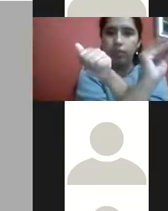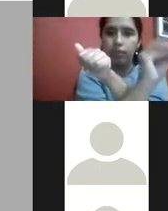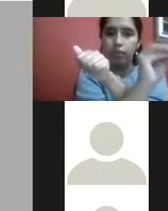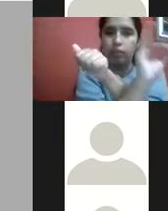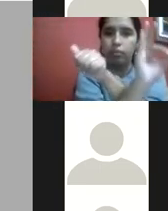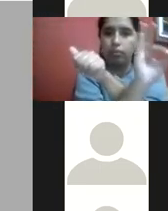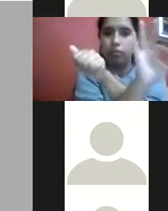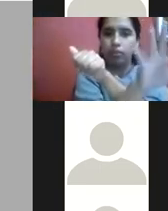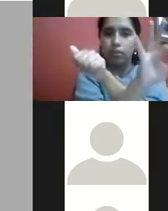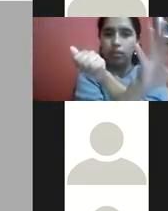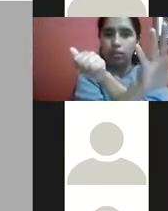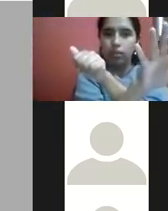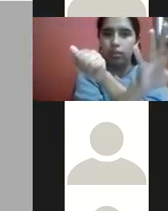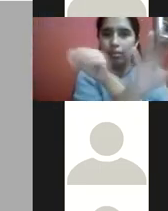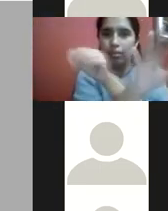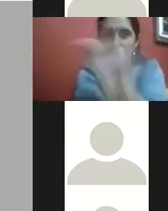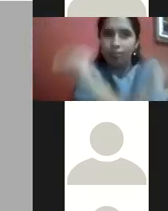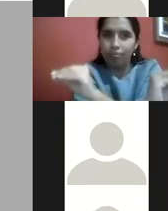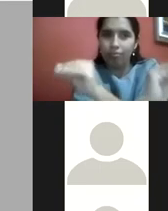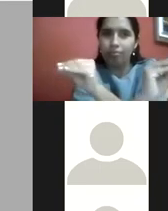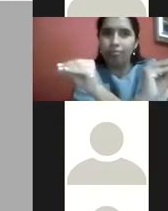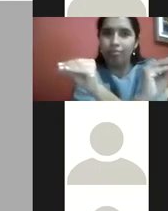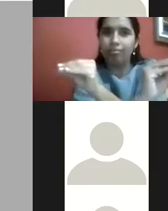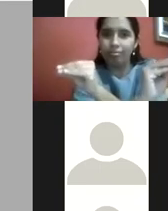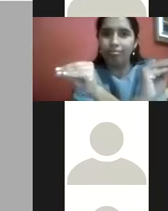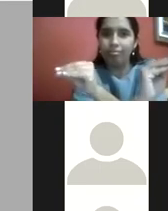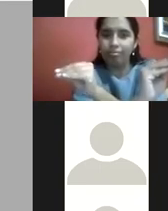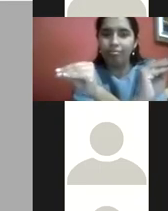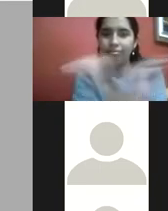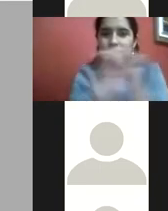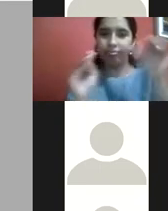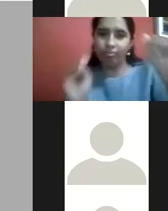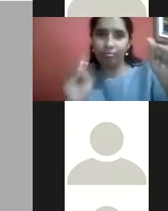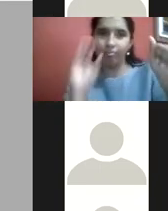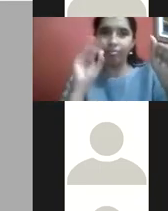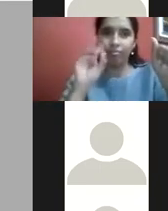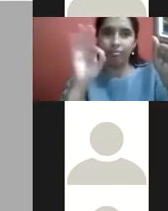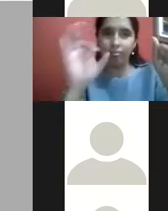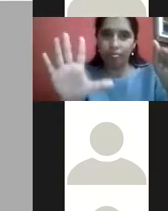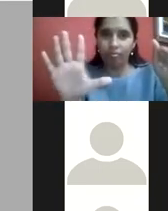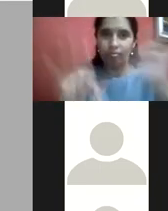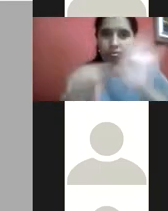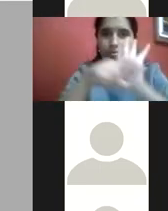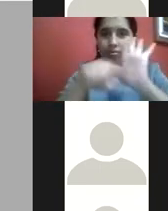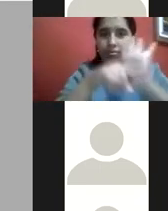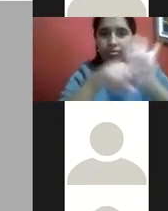Y pues bueno, siempre que nosotros hacemos ese despeje, pues nosotros cambiamos los signos. Aquí el alfa está negativo.